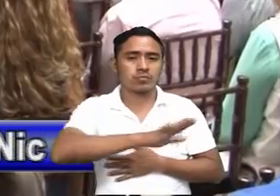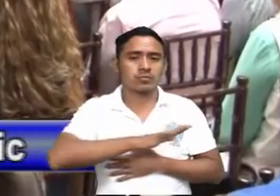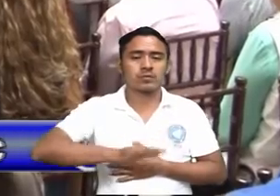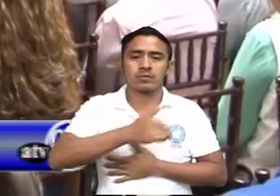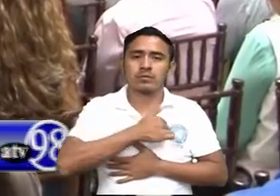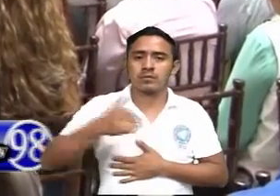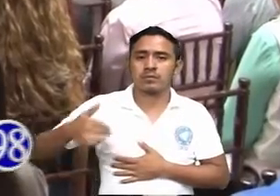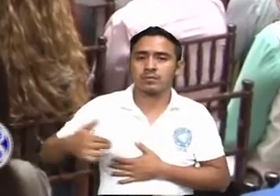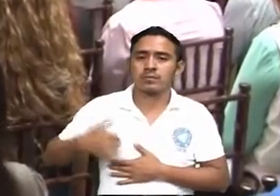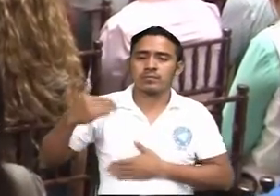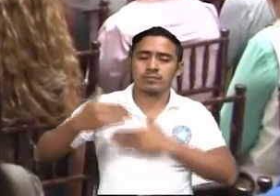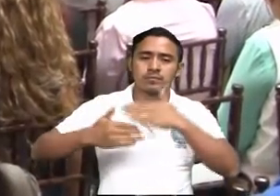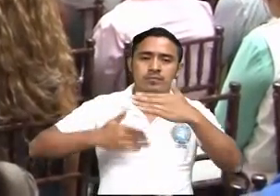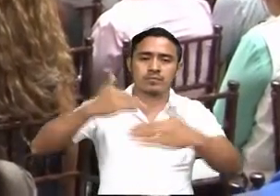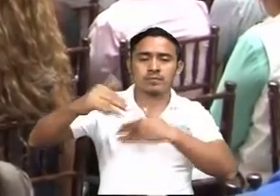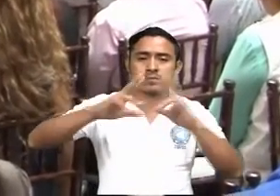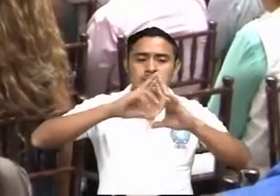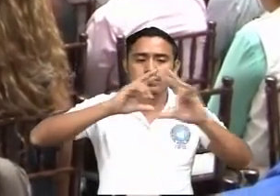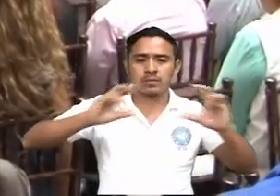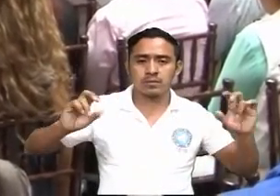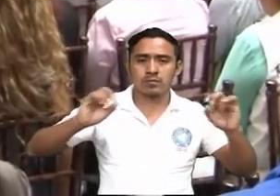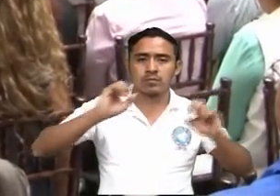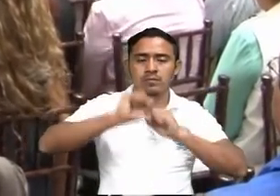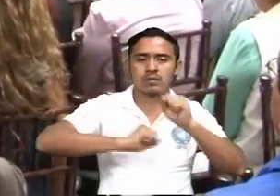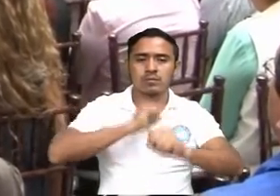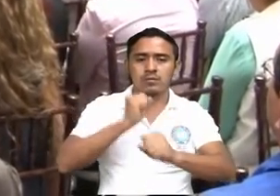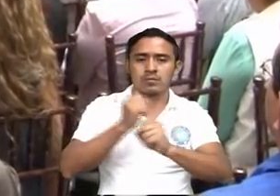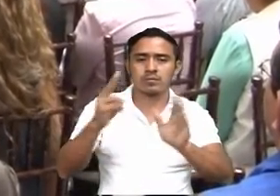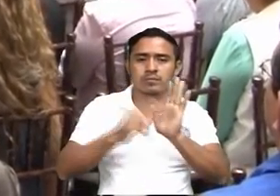viene construyendo en Nicaragua a partir del año